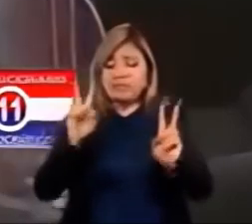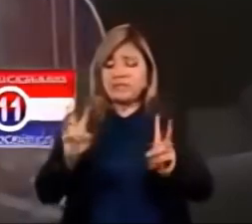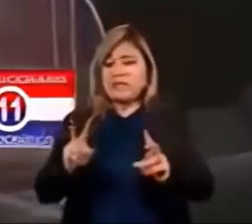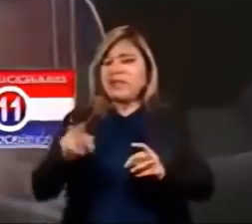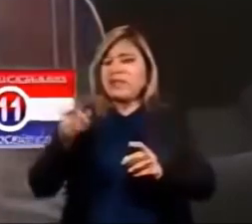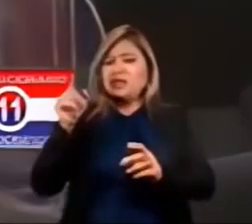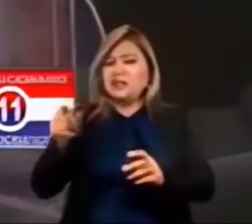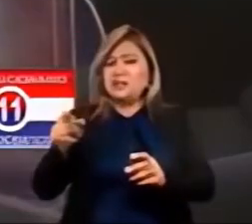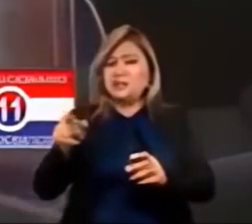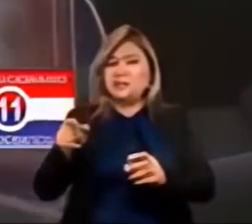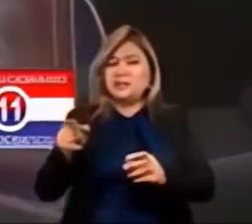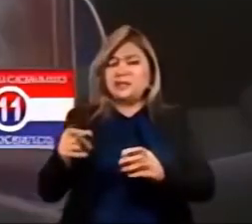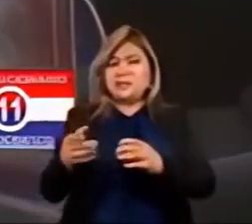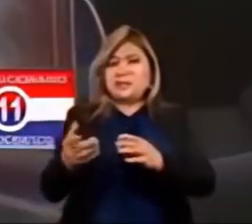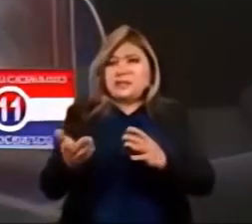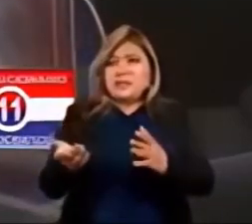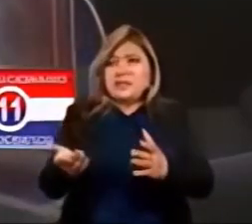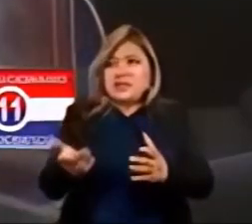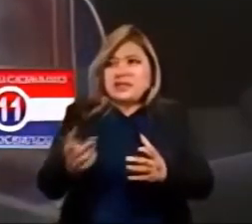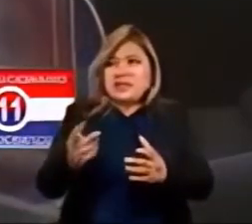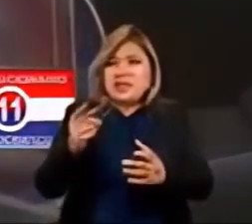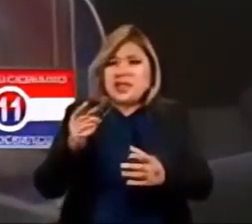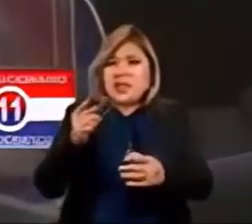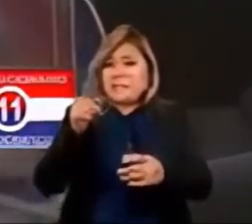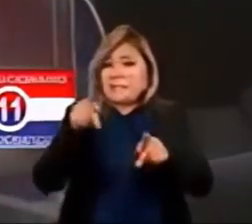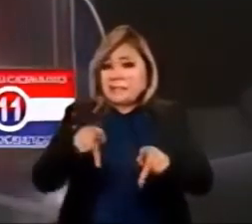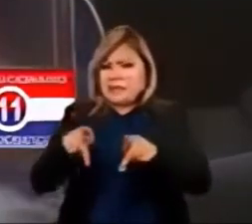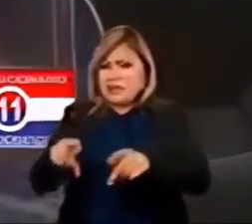de la muerte. Ese señor me amenazó